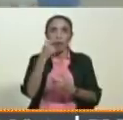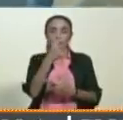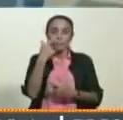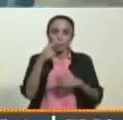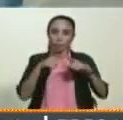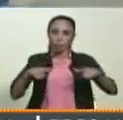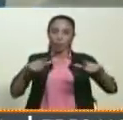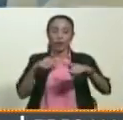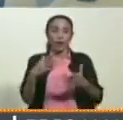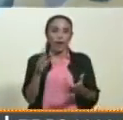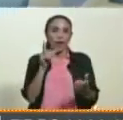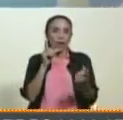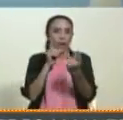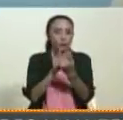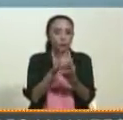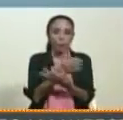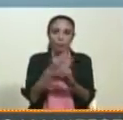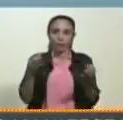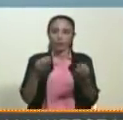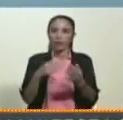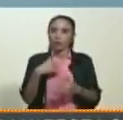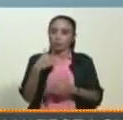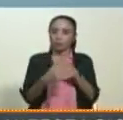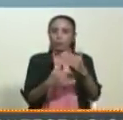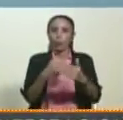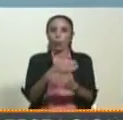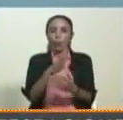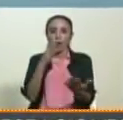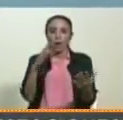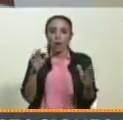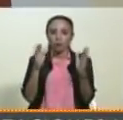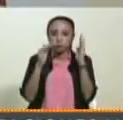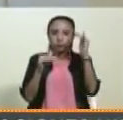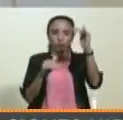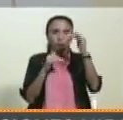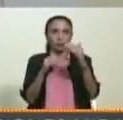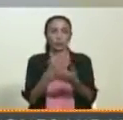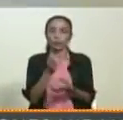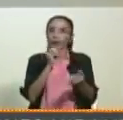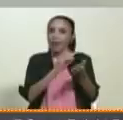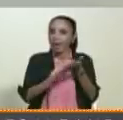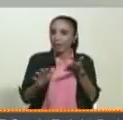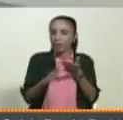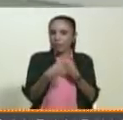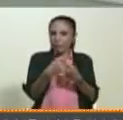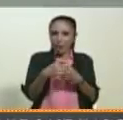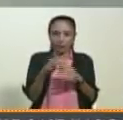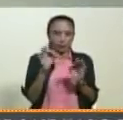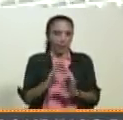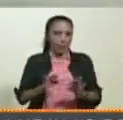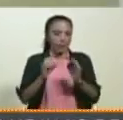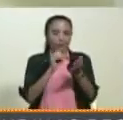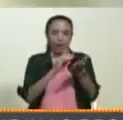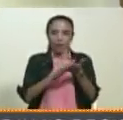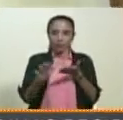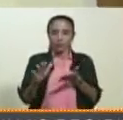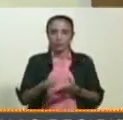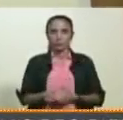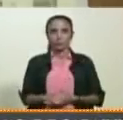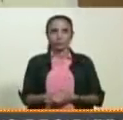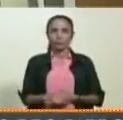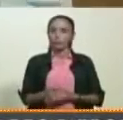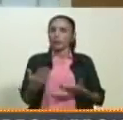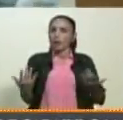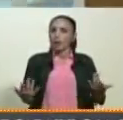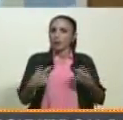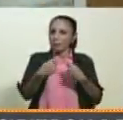una extraordinaria posibilidad de atención digna, gratuita, como todo lo que manda. Eso te voy a preguntar, ¿cuánto se